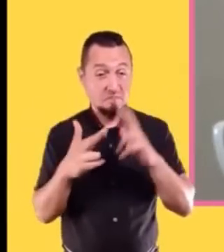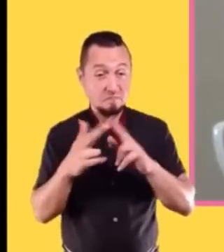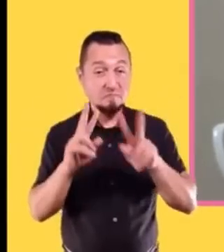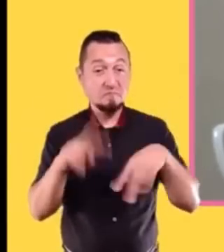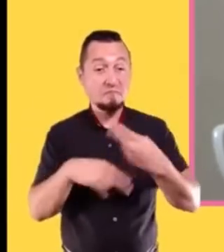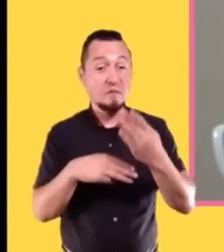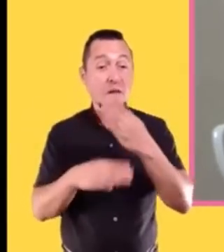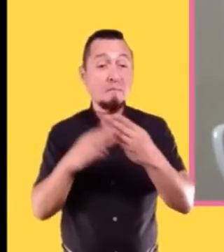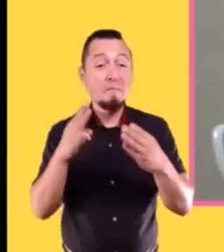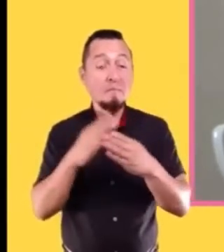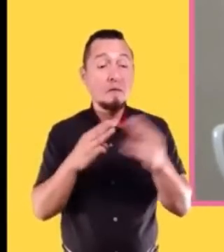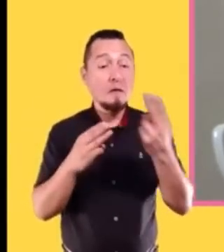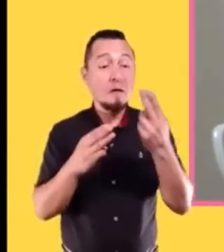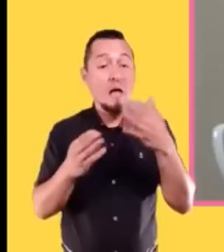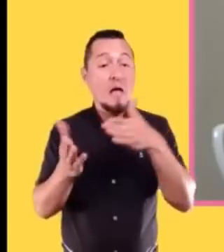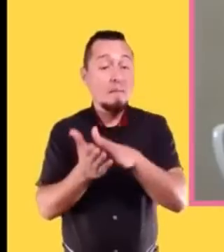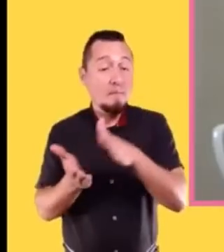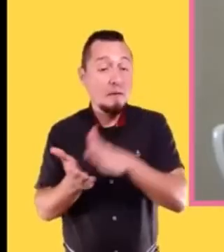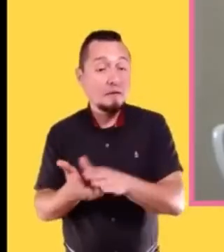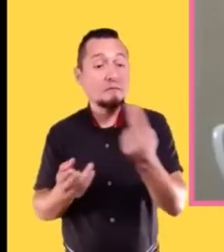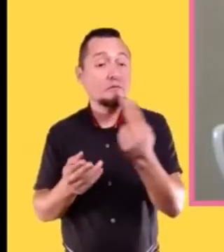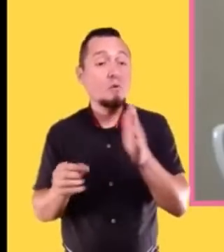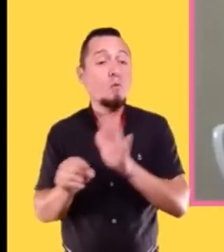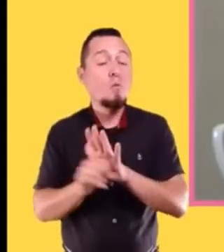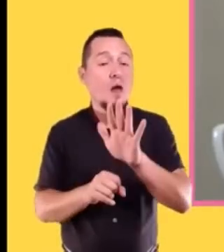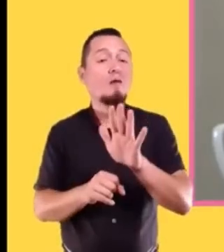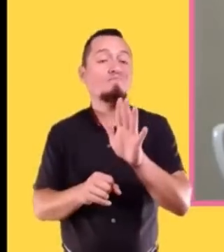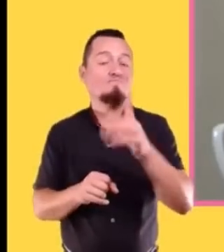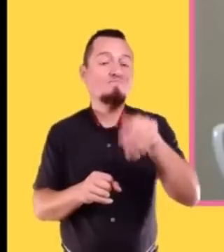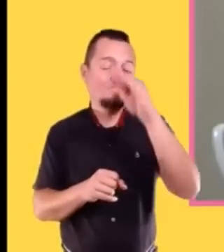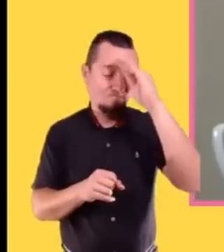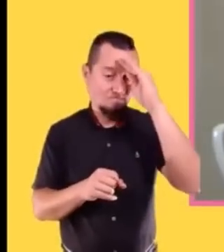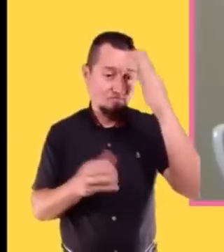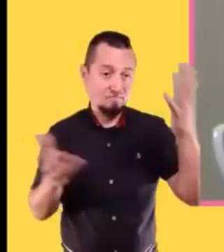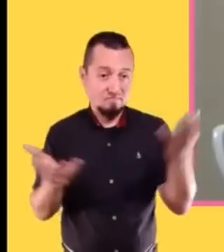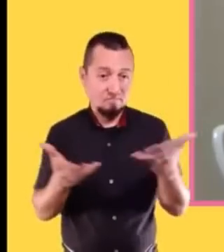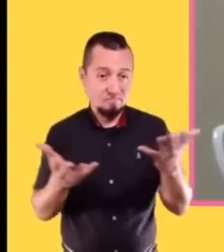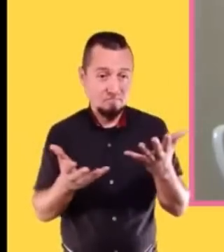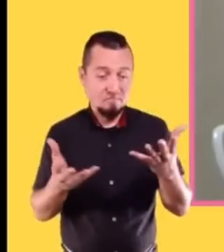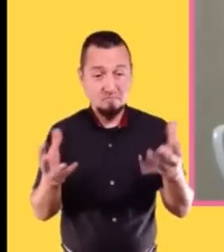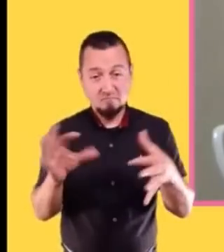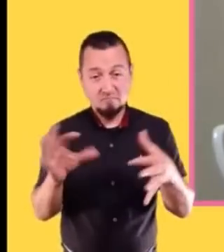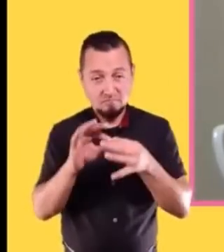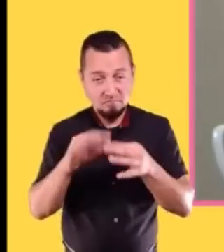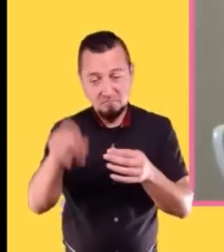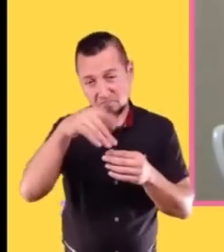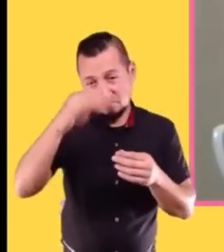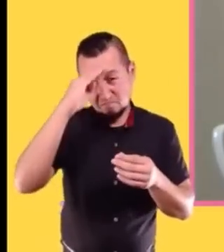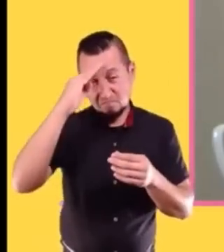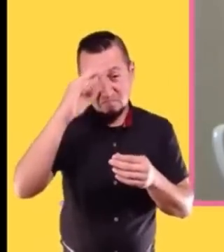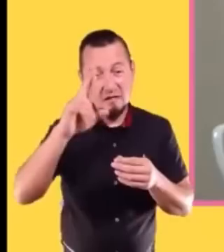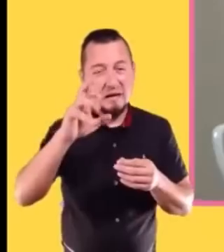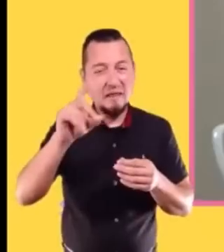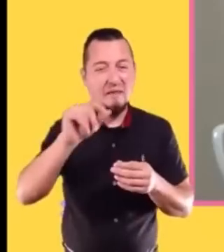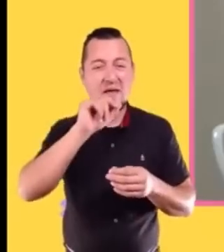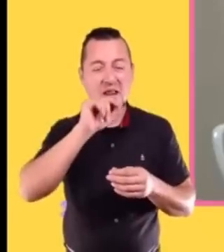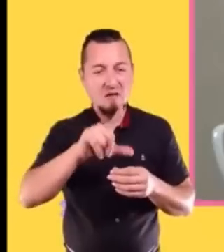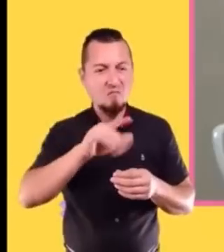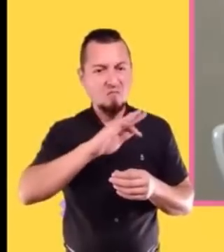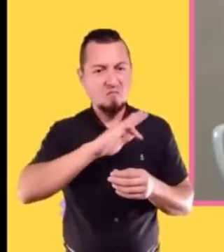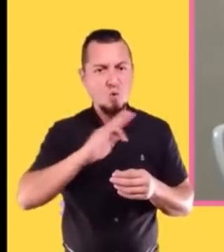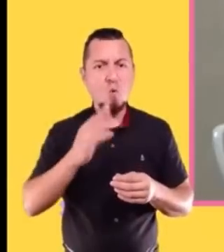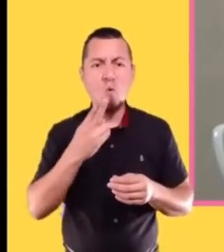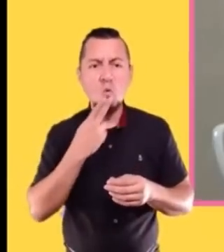necesitan impresos. Insisto, hay que recordar los avances que tenemos en la implementación de la Red Jalisco y la posibilidad de usar estas herramientas. No